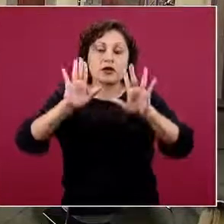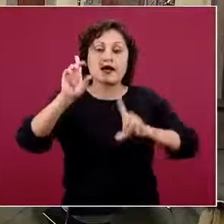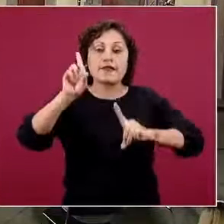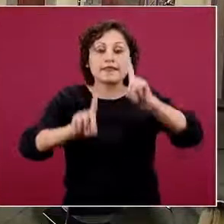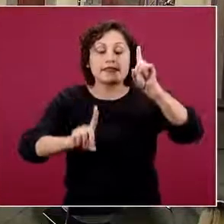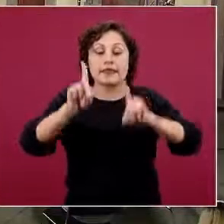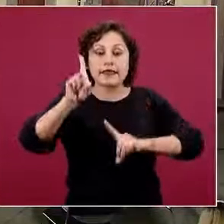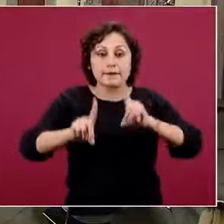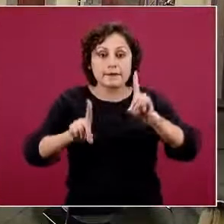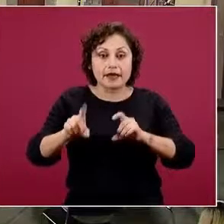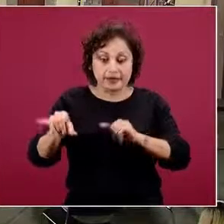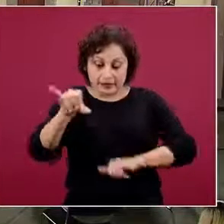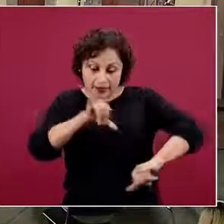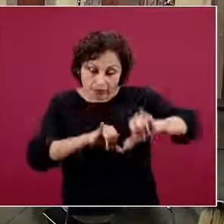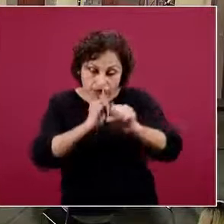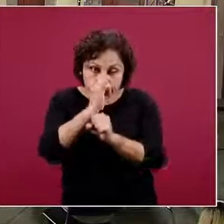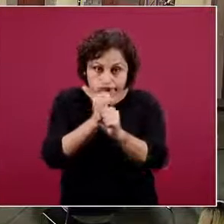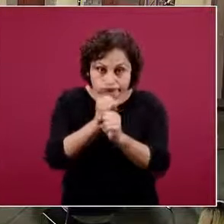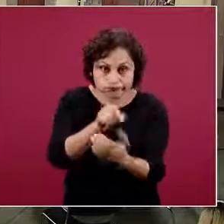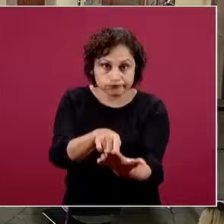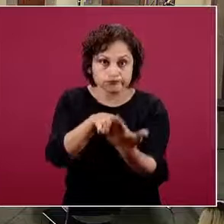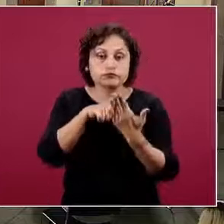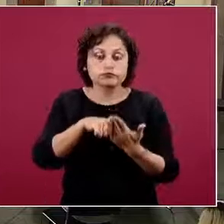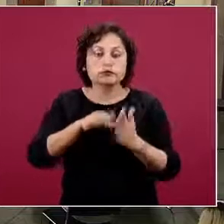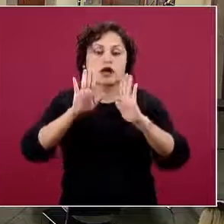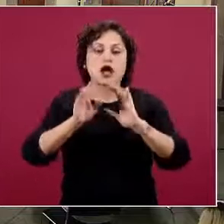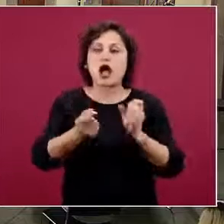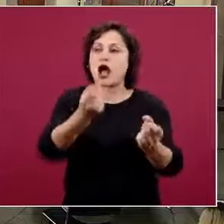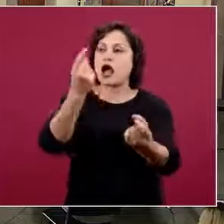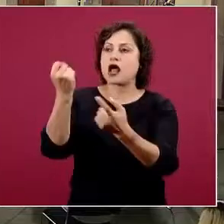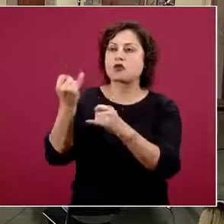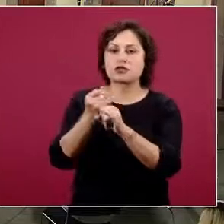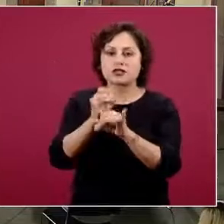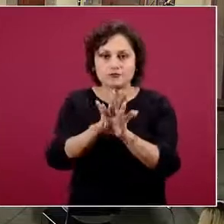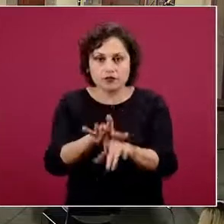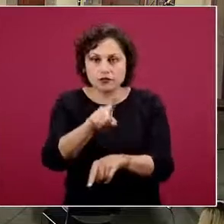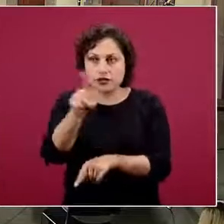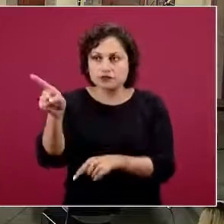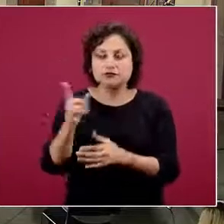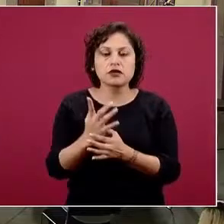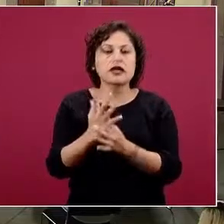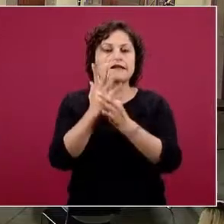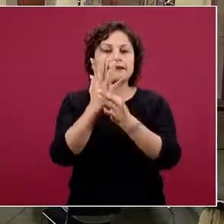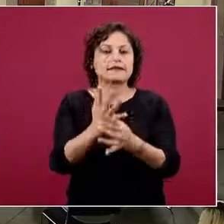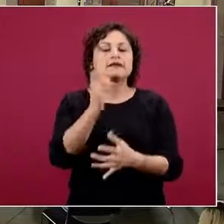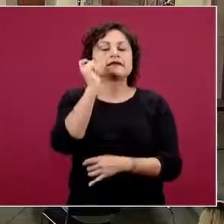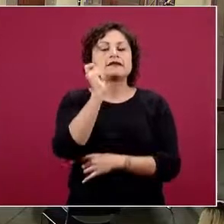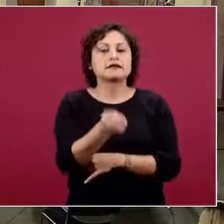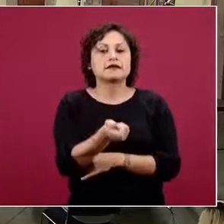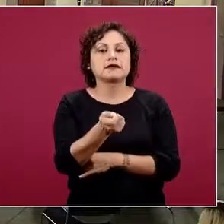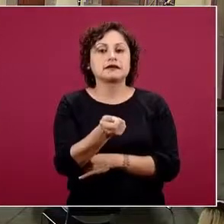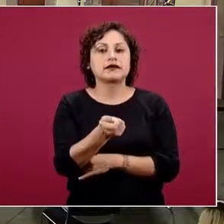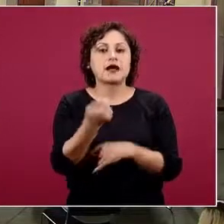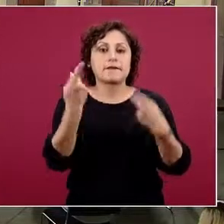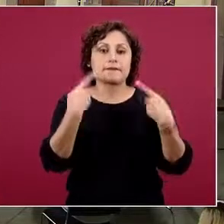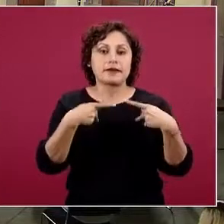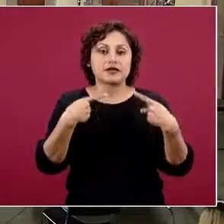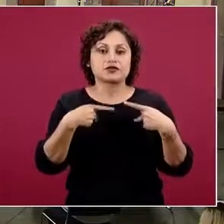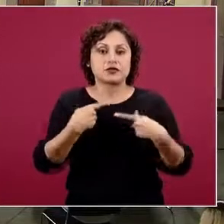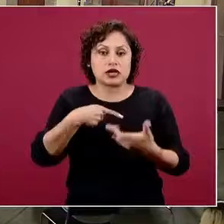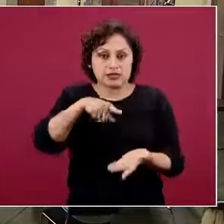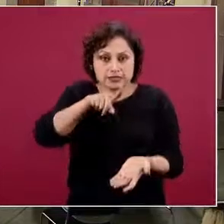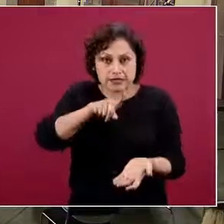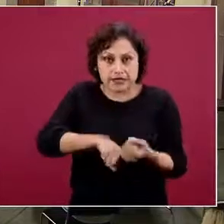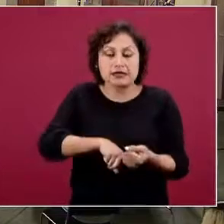clínica. Muchos de los casos también que han sido mencionados en diferentes medios eran casos portadores, es decir, no